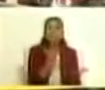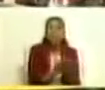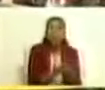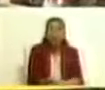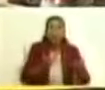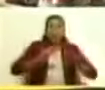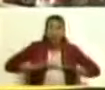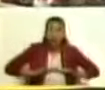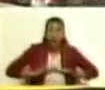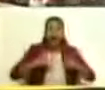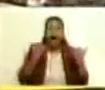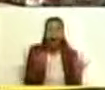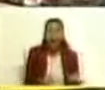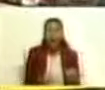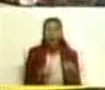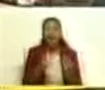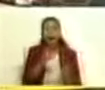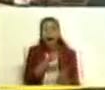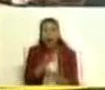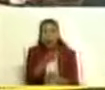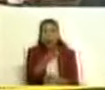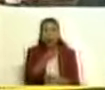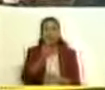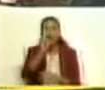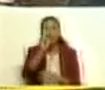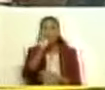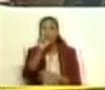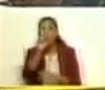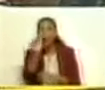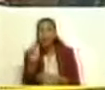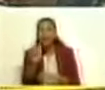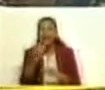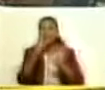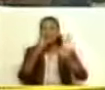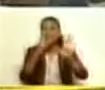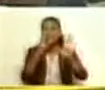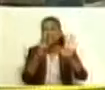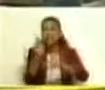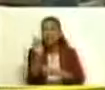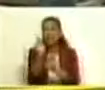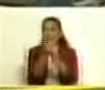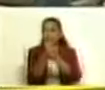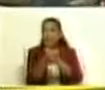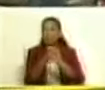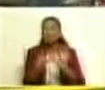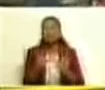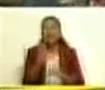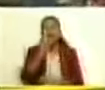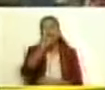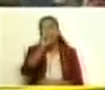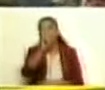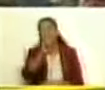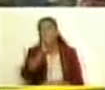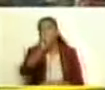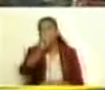En ir a la Ruta 7T de consulta, debate y hacer la agenda concreta de acción de cada T.